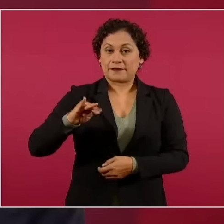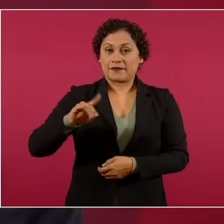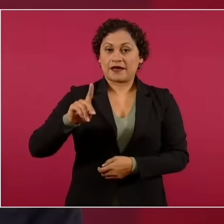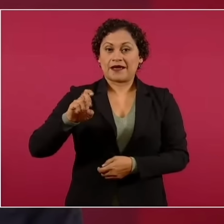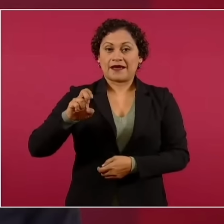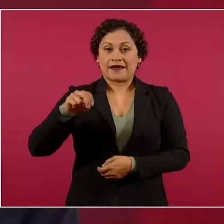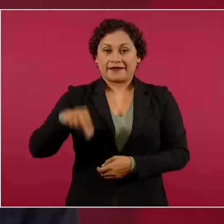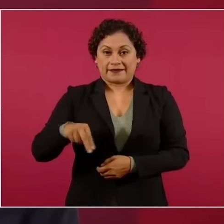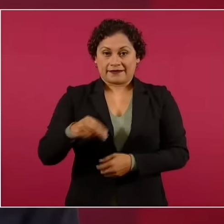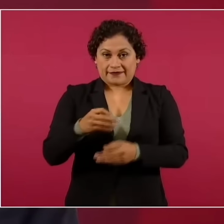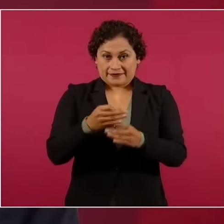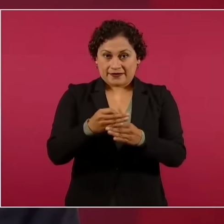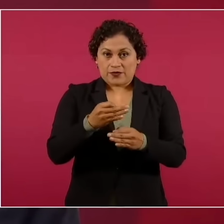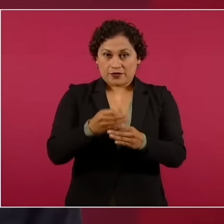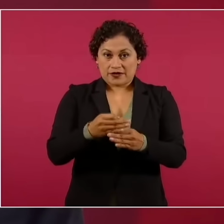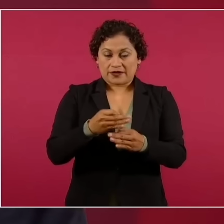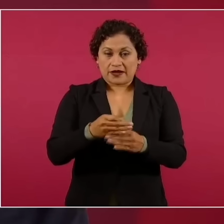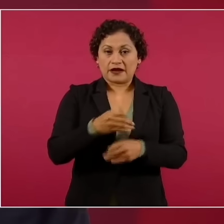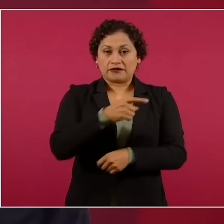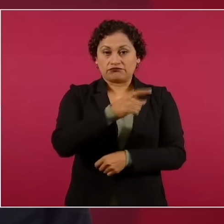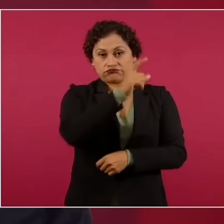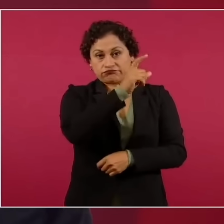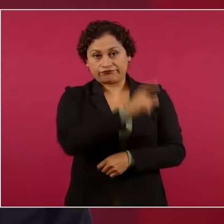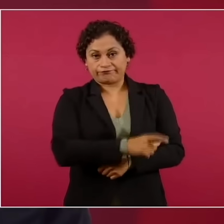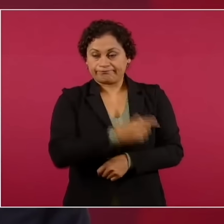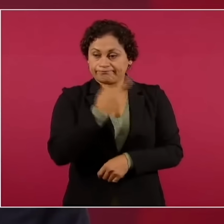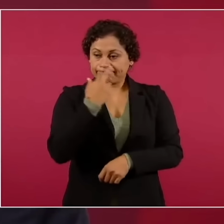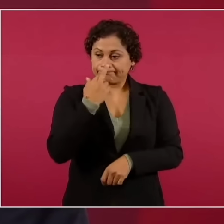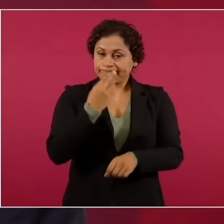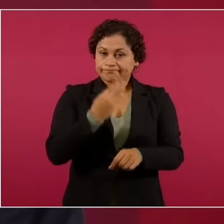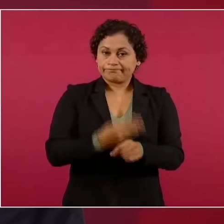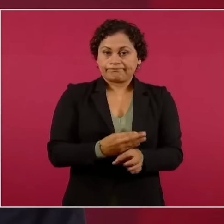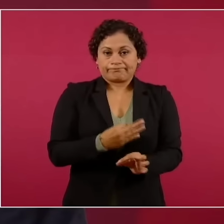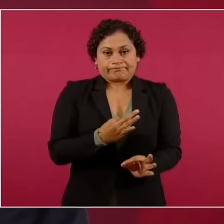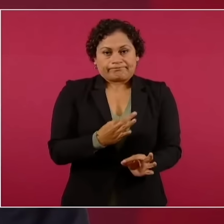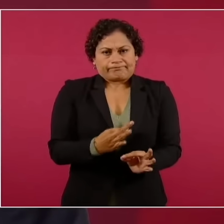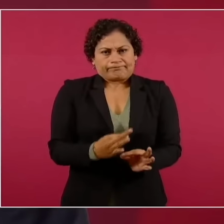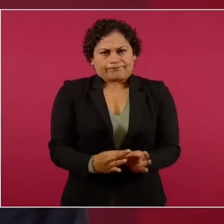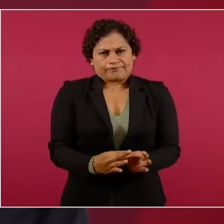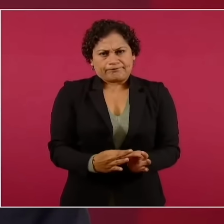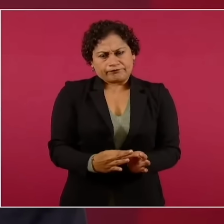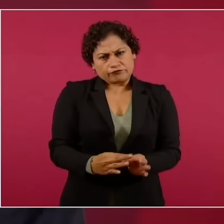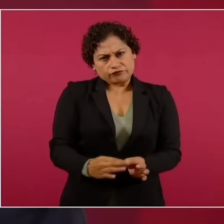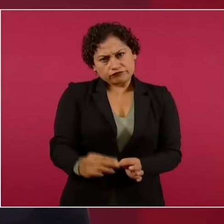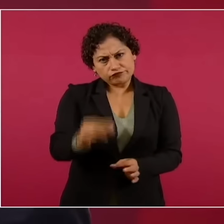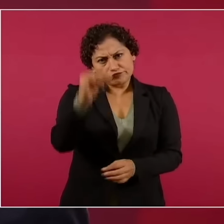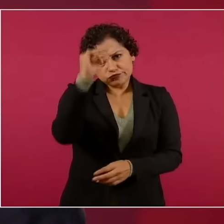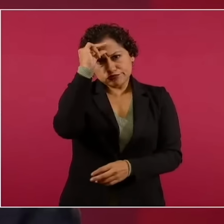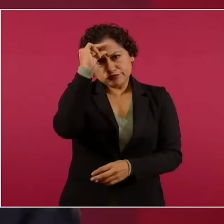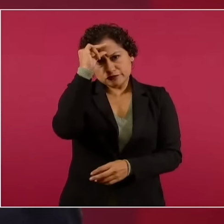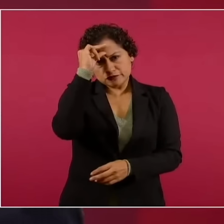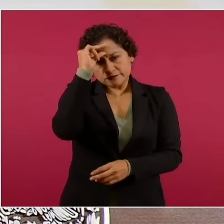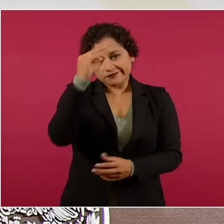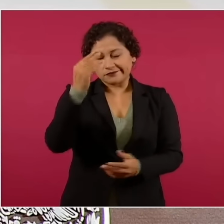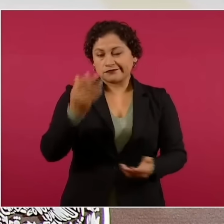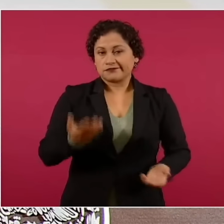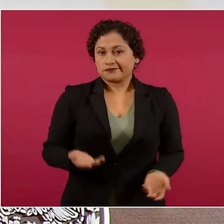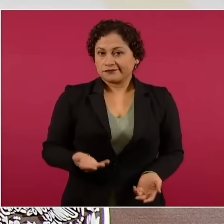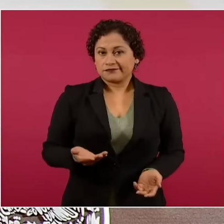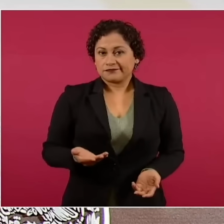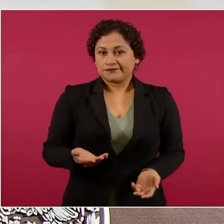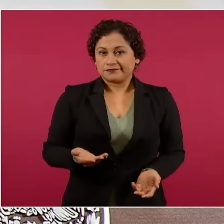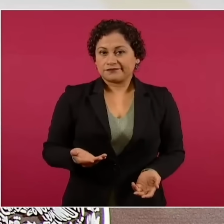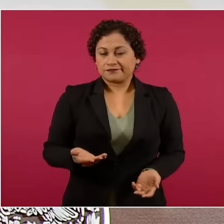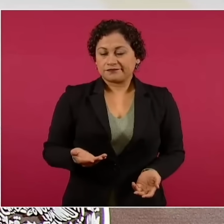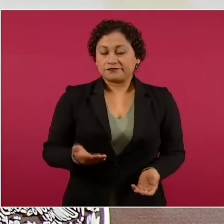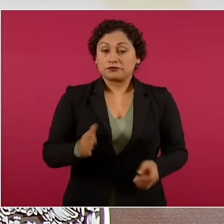es una gente muy responsable, sensata. Entonces, no creo